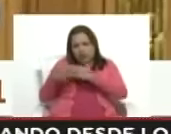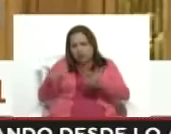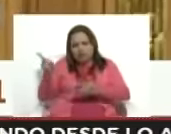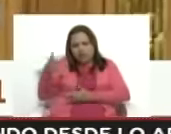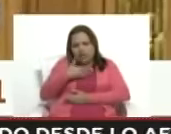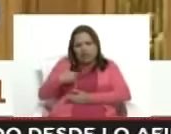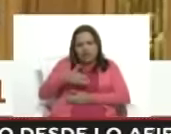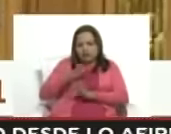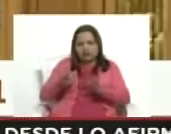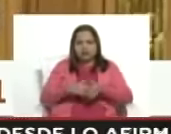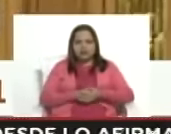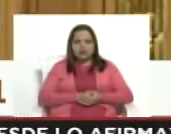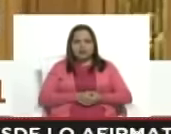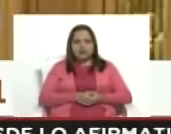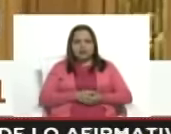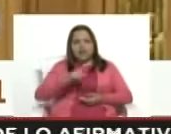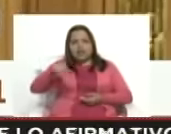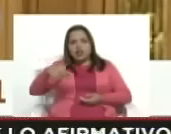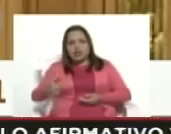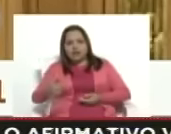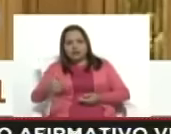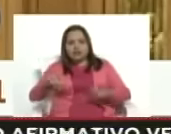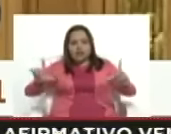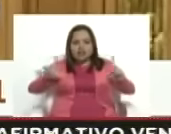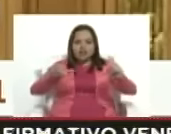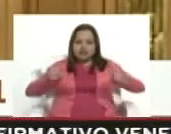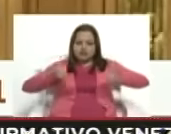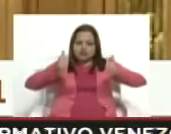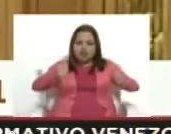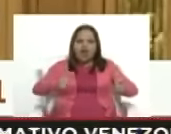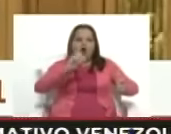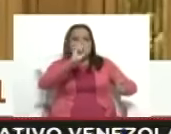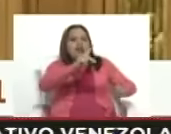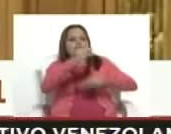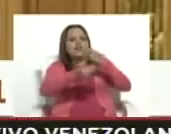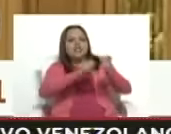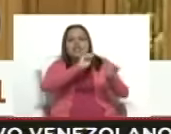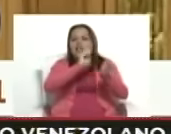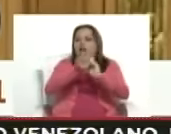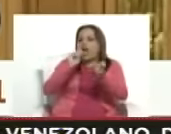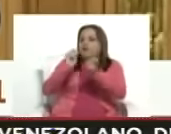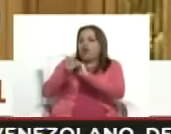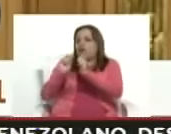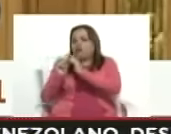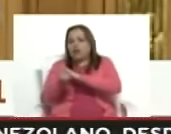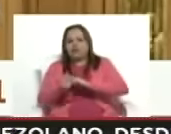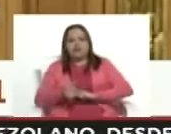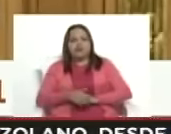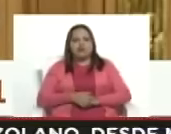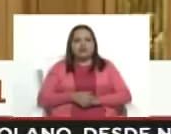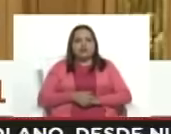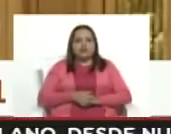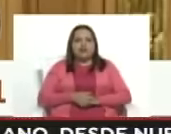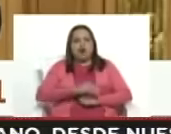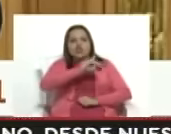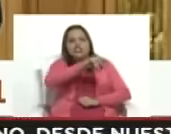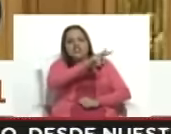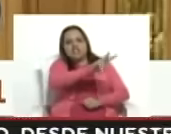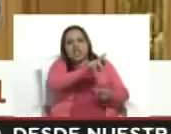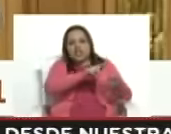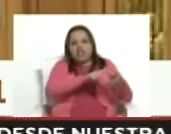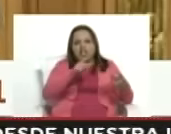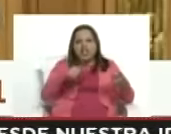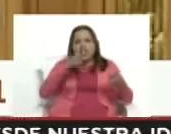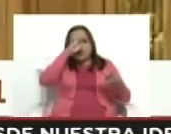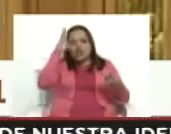Y llegó él ahí en su programa. Y bueno, íbamos a hacer algunos cambios. Y José Vicente, papá, y